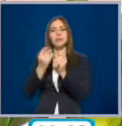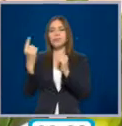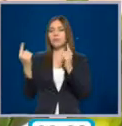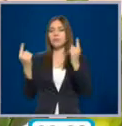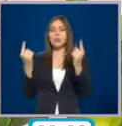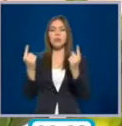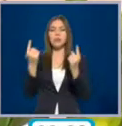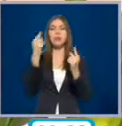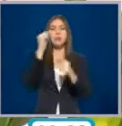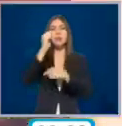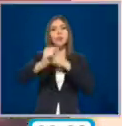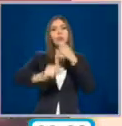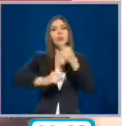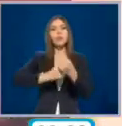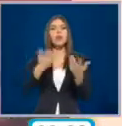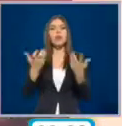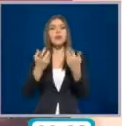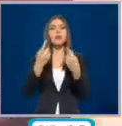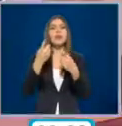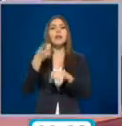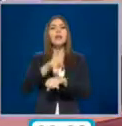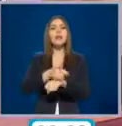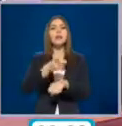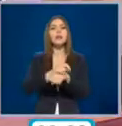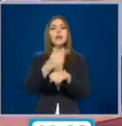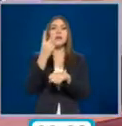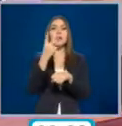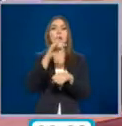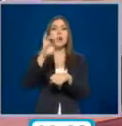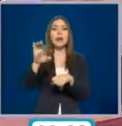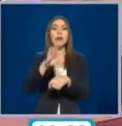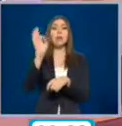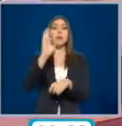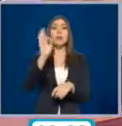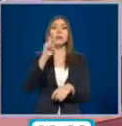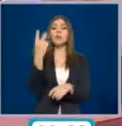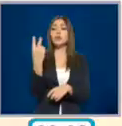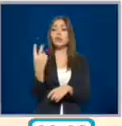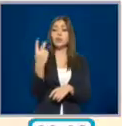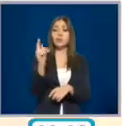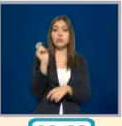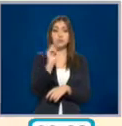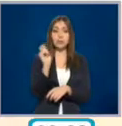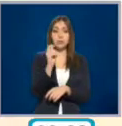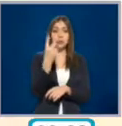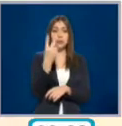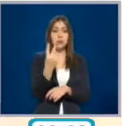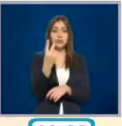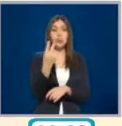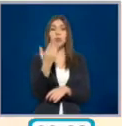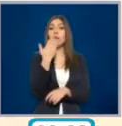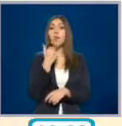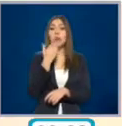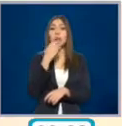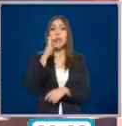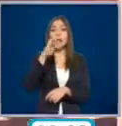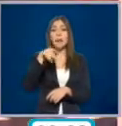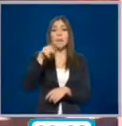en este día a día con la pareja. Es decir, si no encontramos empatía en una relación, entonces no va a haber nada, ¿o